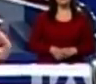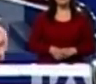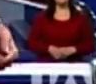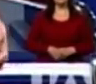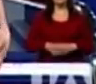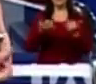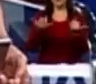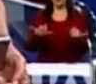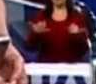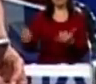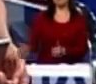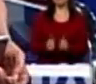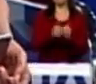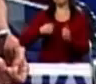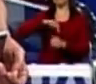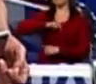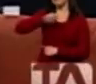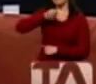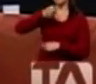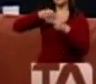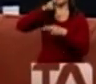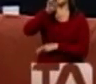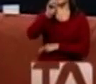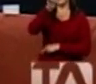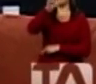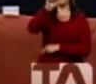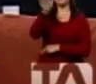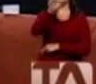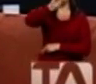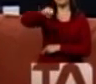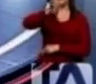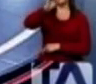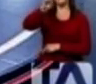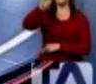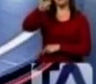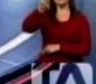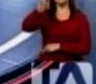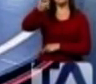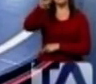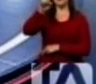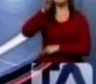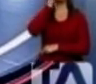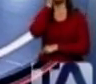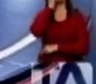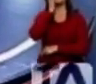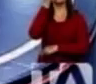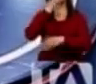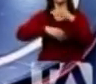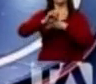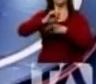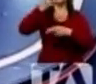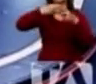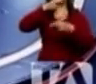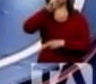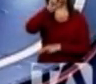Bueno, y hoy está con nosotros Eva Jiménez, ella es madre de Nacho, como vieron en el reportaje, quien también padece del síndrome de Dent,